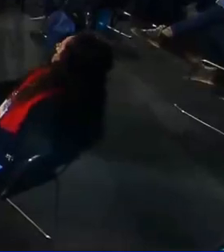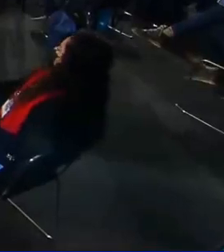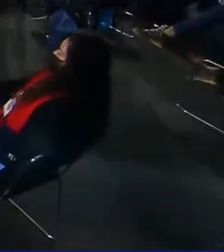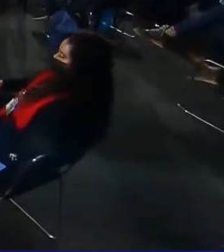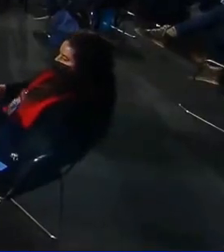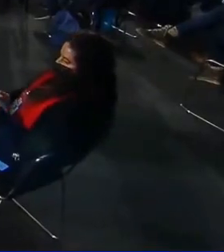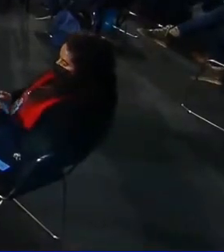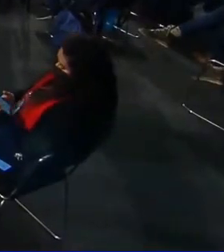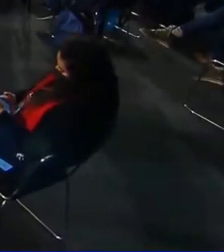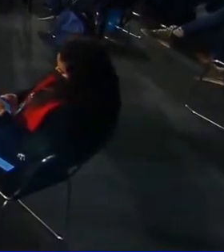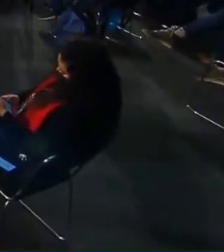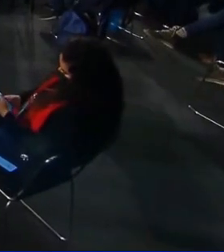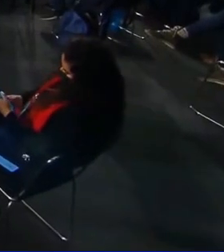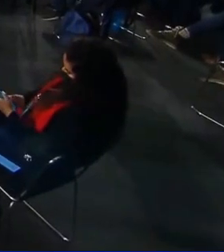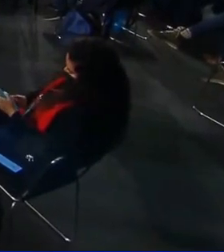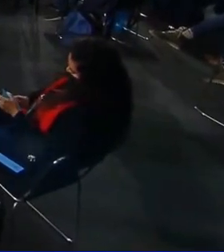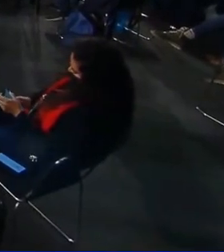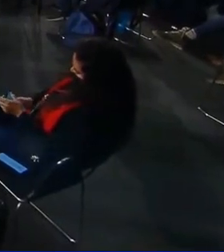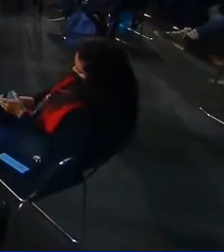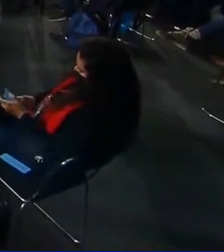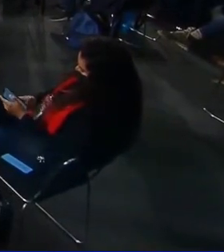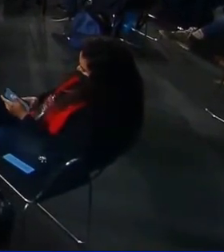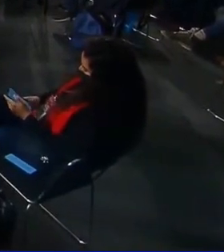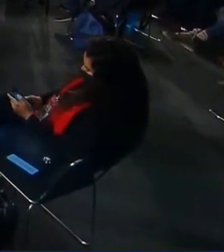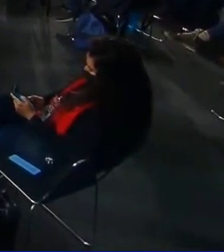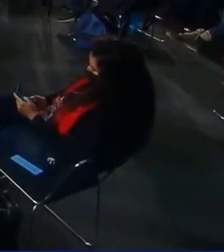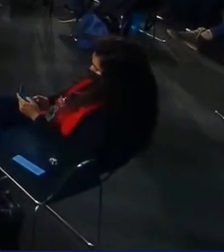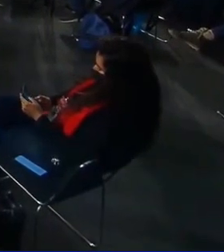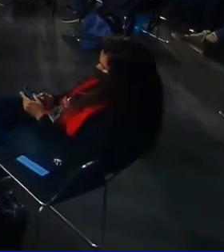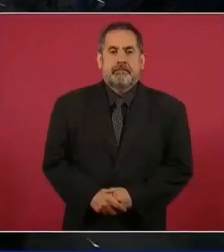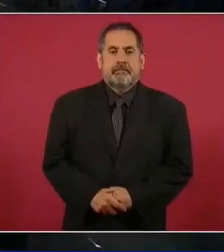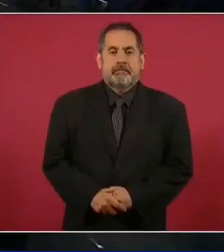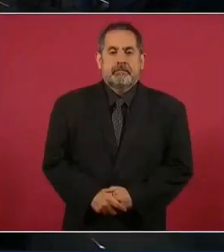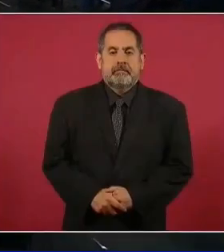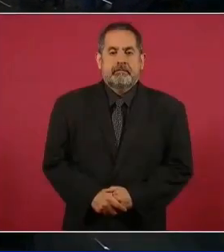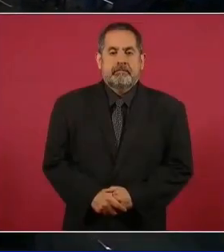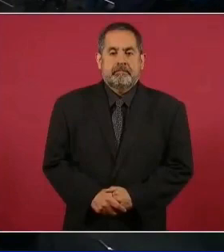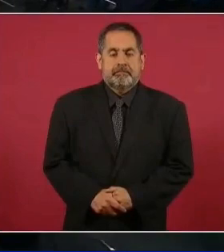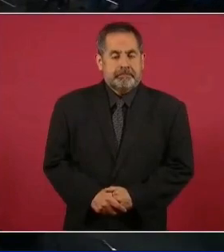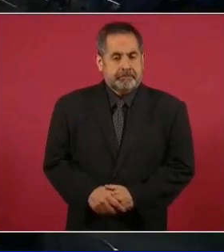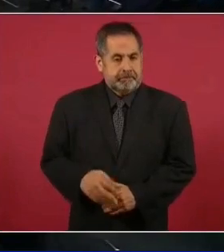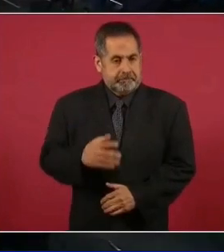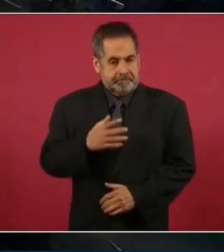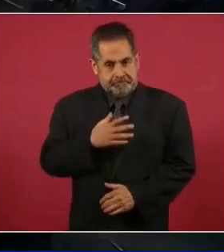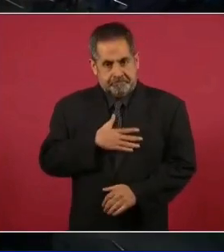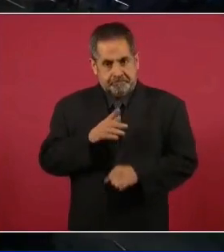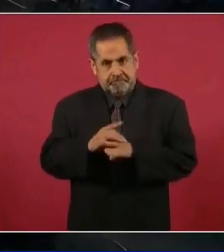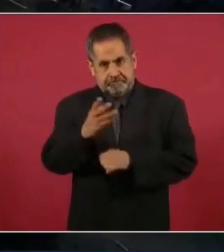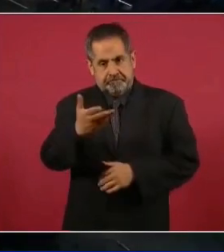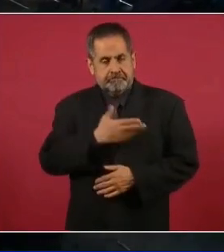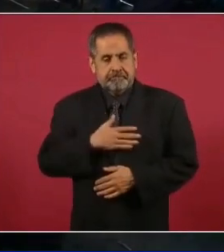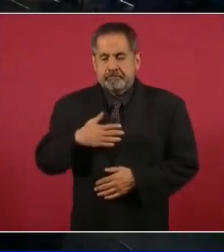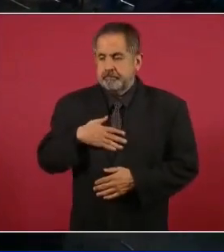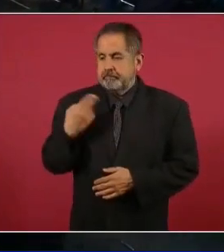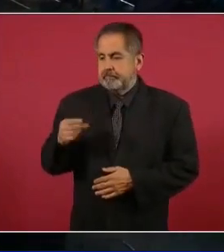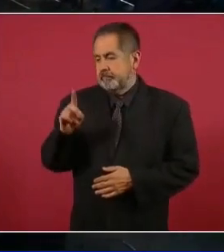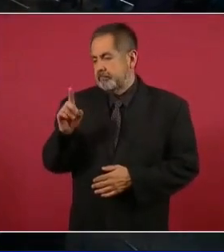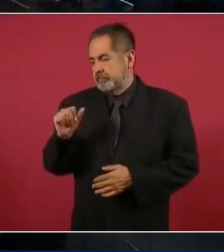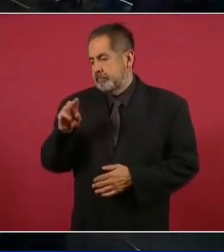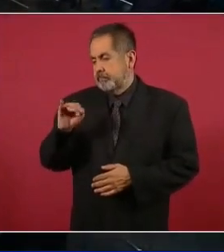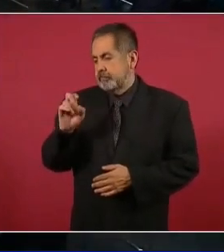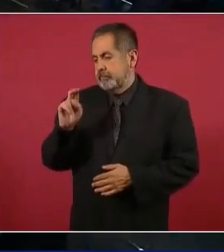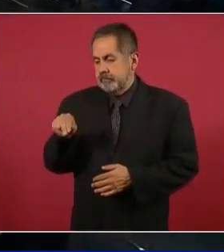Sí, buenos días, señor presidente. Demián Duarte del Sonora Power. El Sonora Power es la revolución que llegó del norte. Señor presidente, bueno,